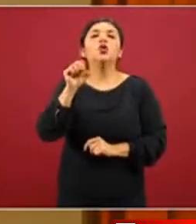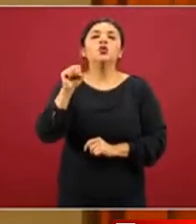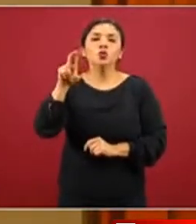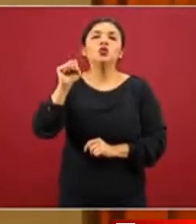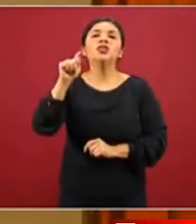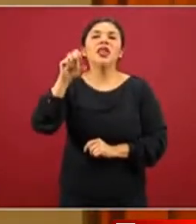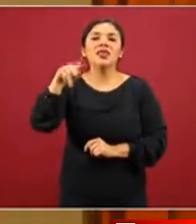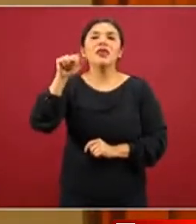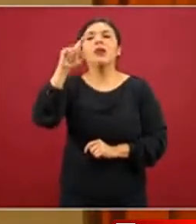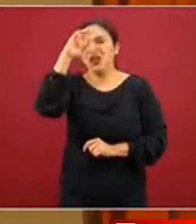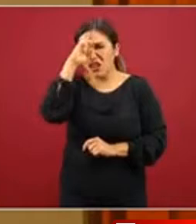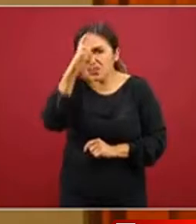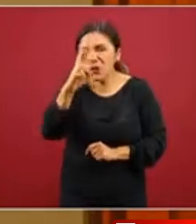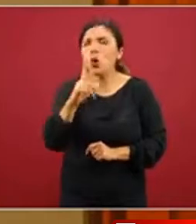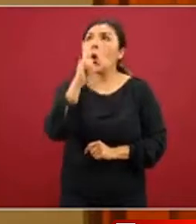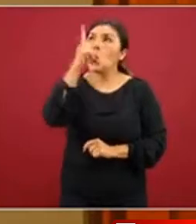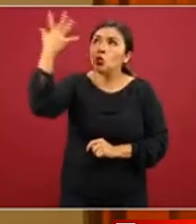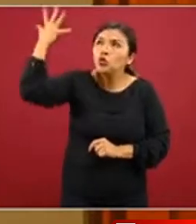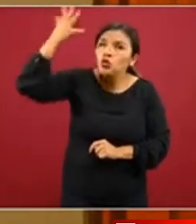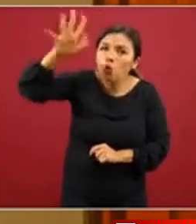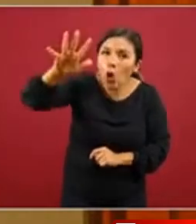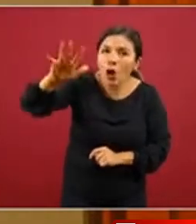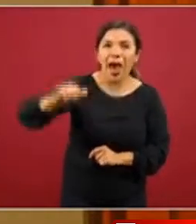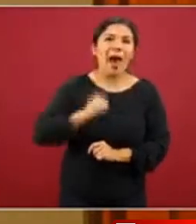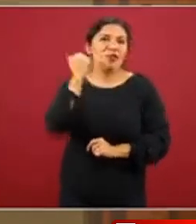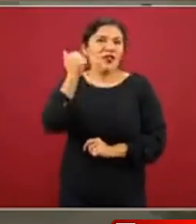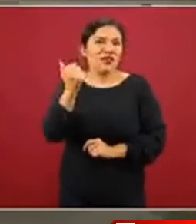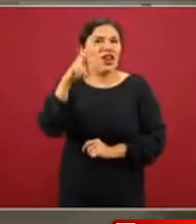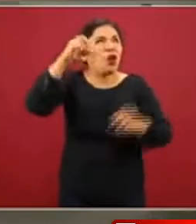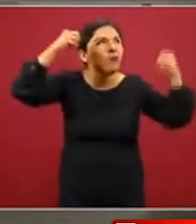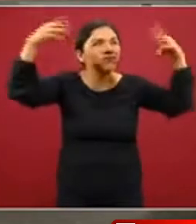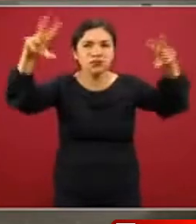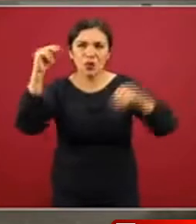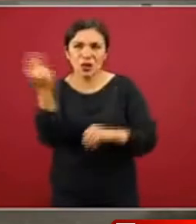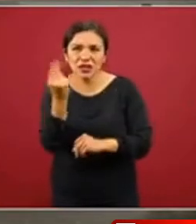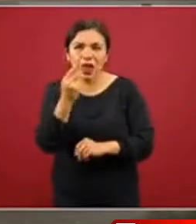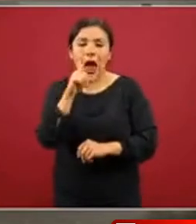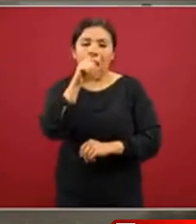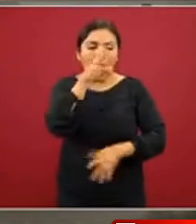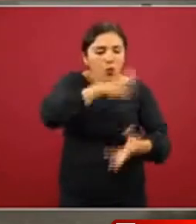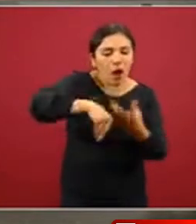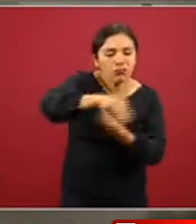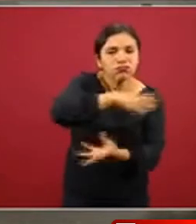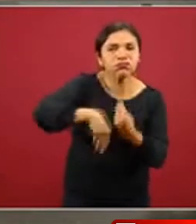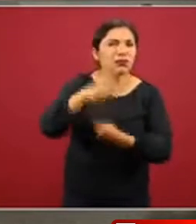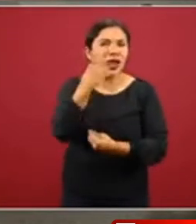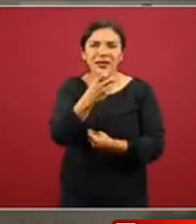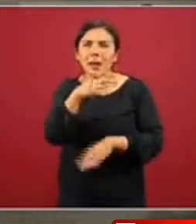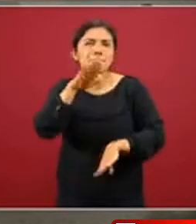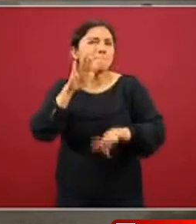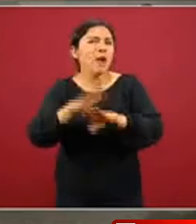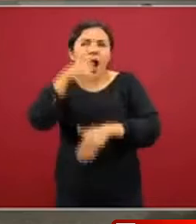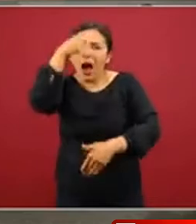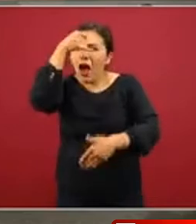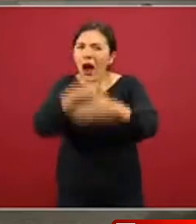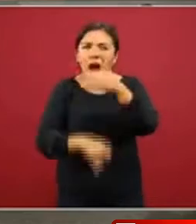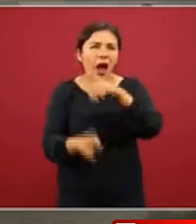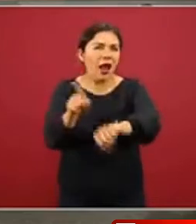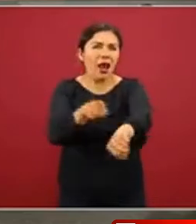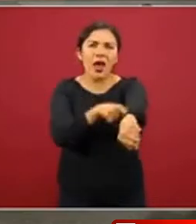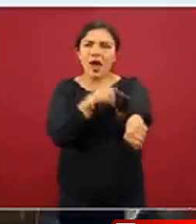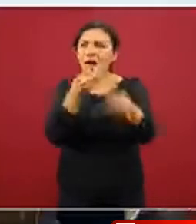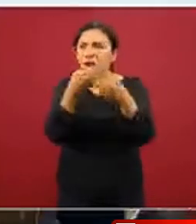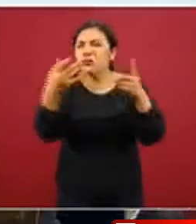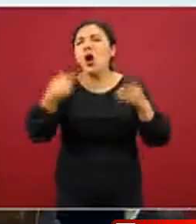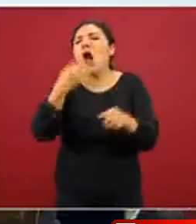sustentables. Aprovechan la luz de día, tratan el agua, etcétera. Es un concepto todavía muy amplio que solo